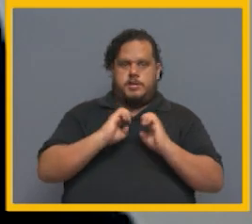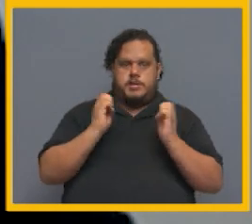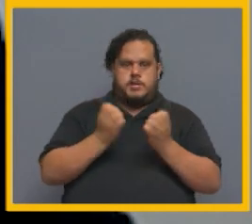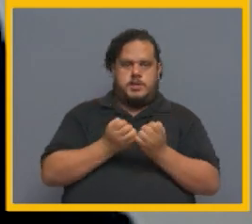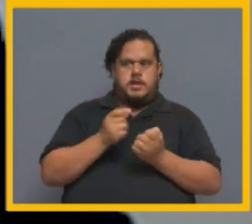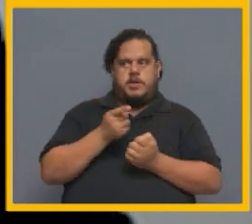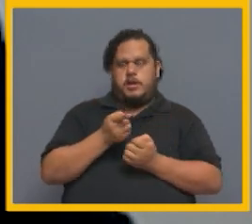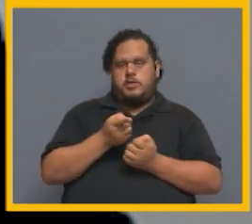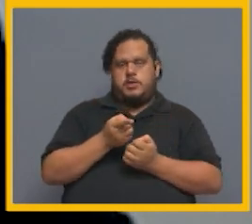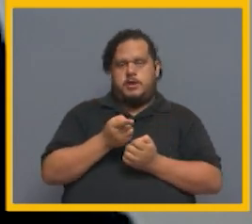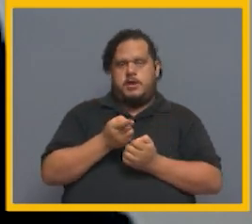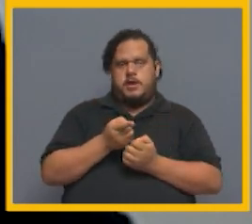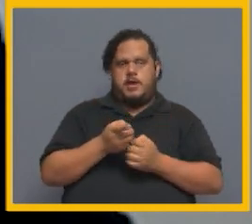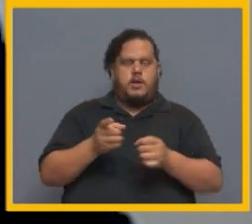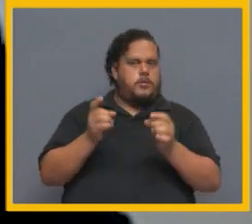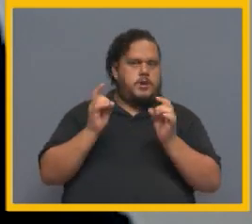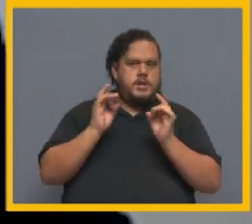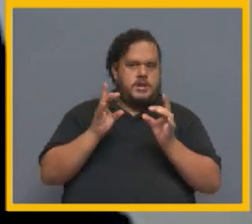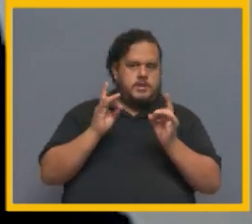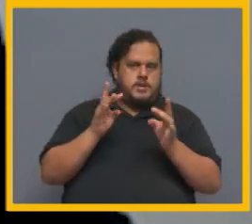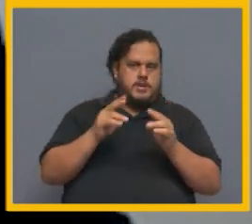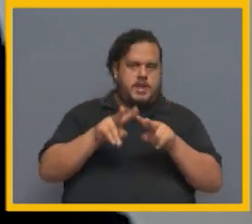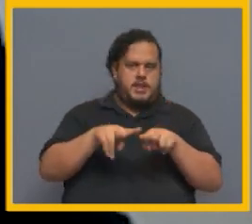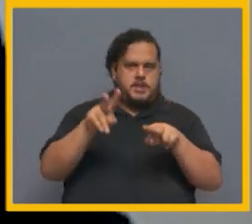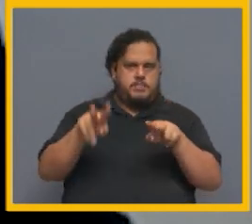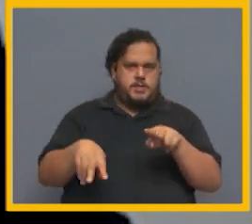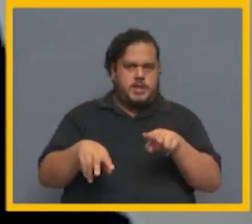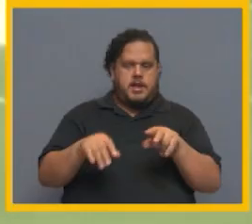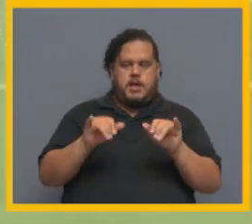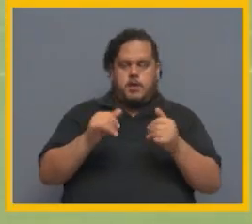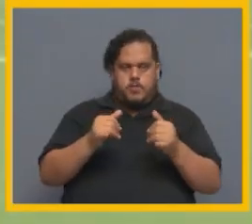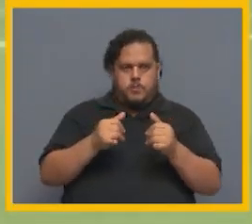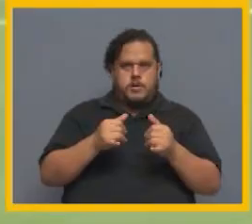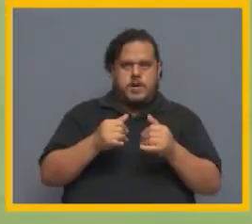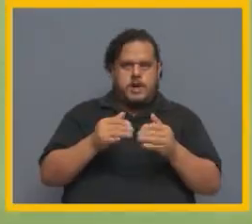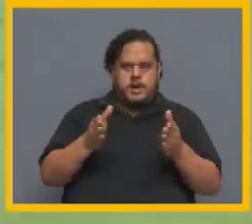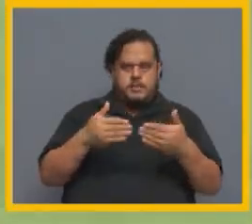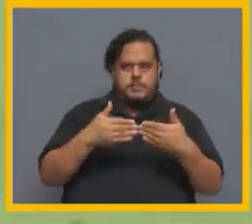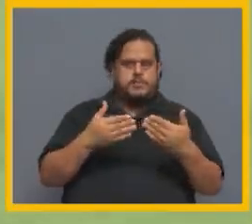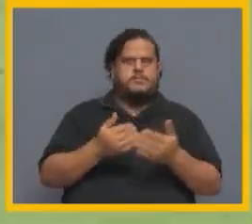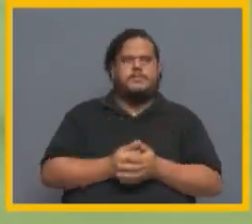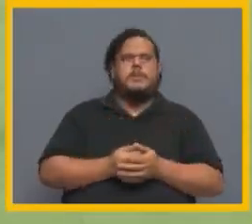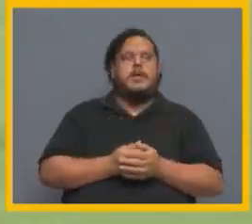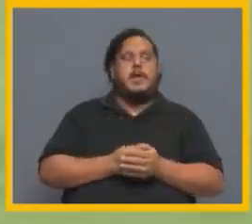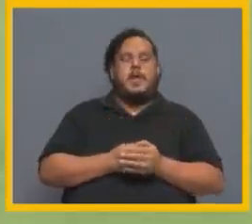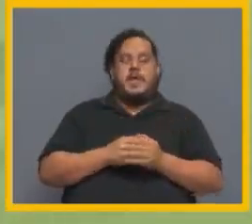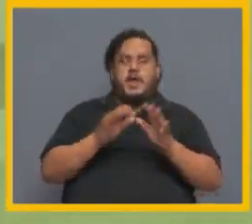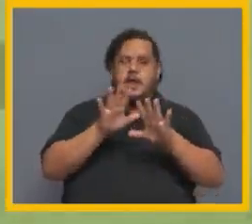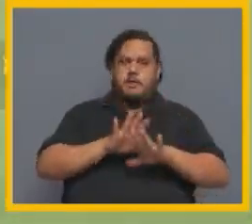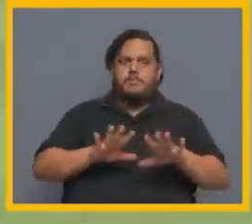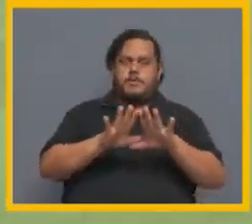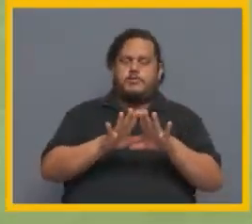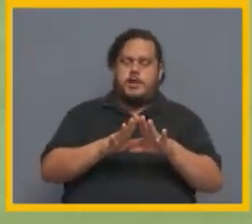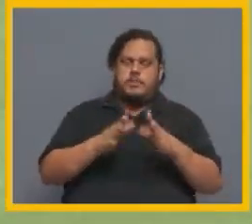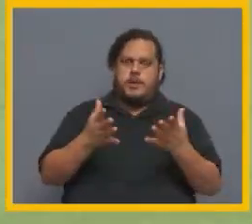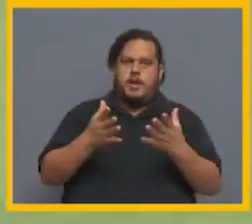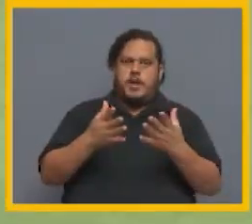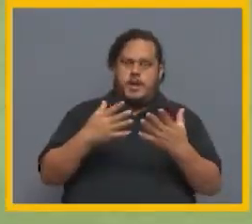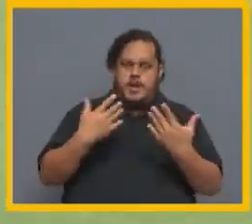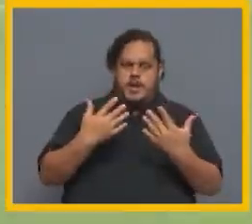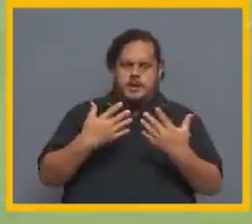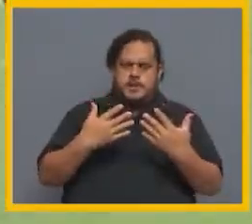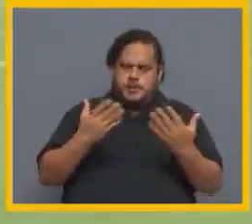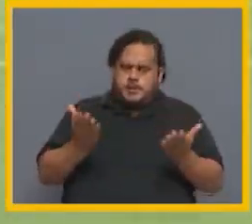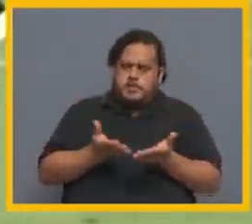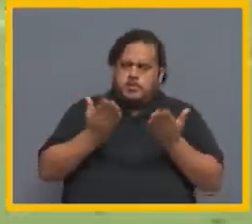sería una tremenda desventaja para nosotros, tener que jugar a puerta cerrada. Si bien el panorama es alentador por la disminución de casos